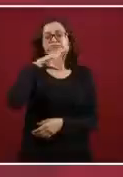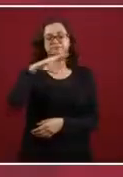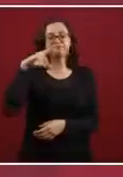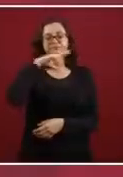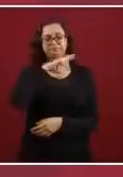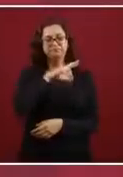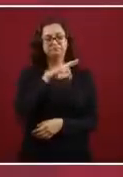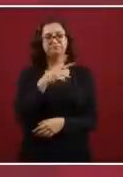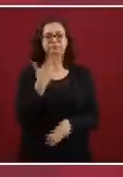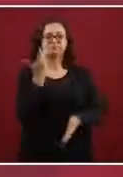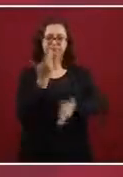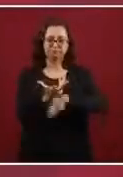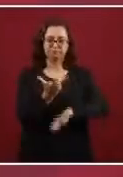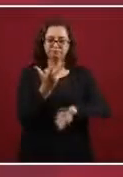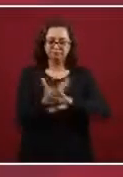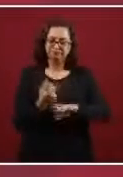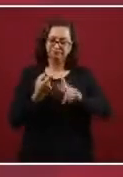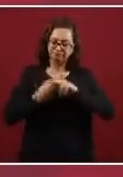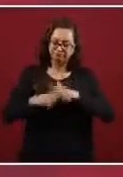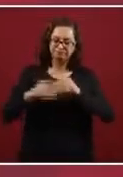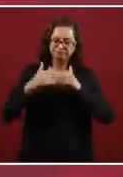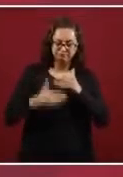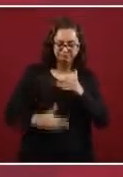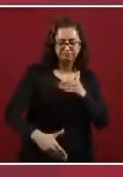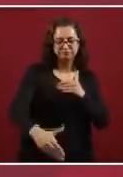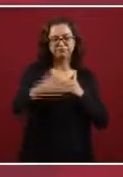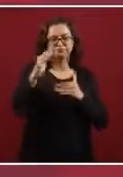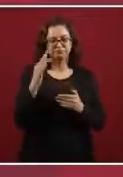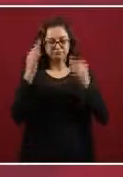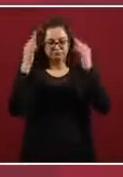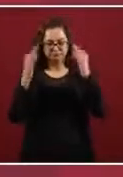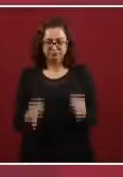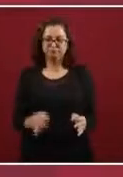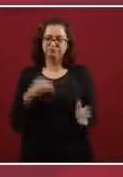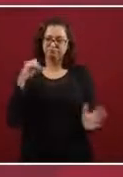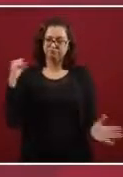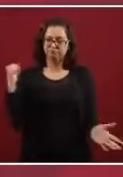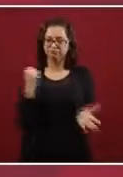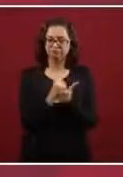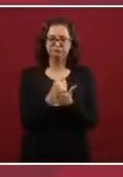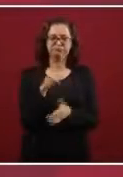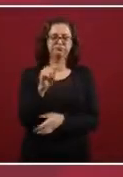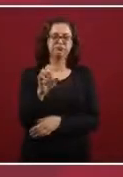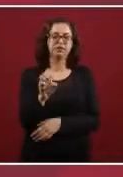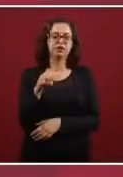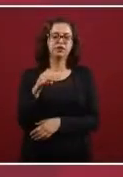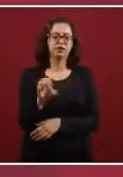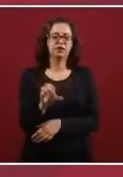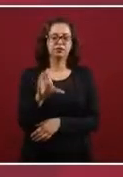a Estados Unidos iniciar el proceso formal de aprobación del tratado.